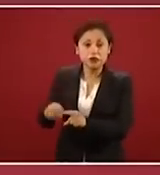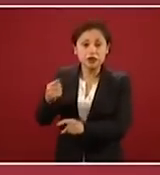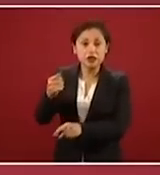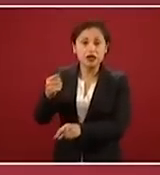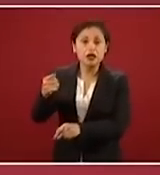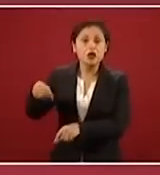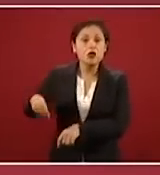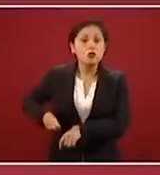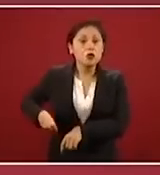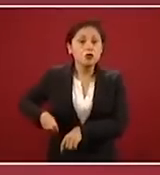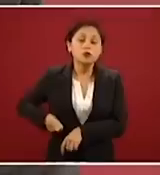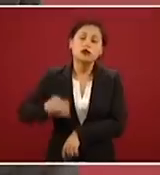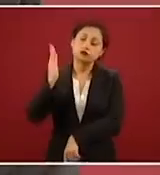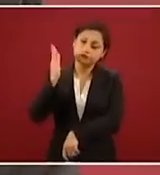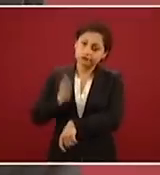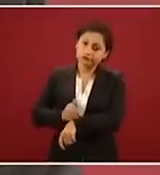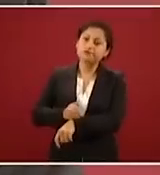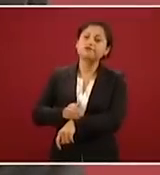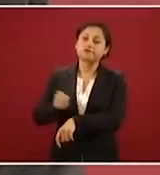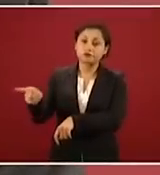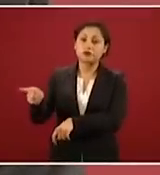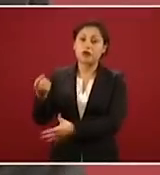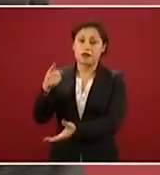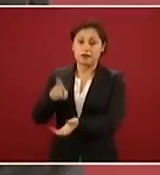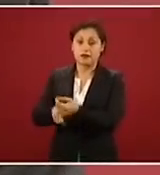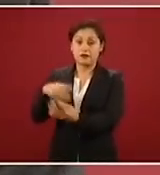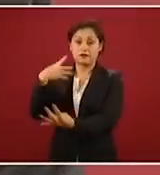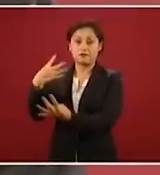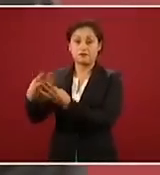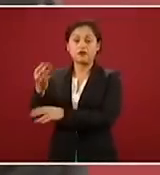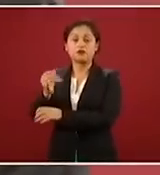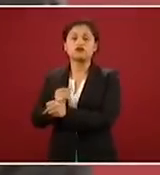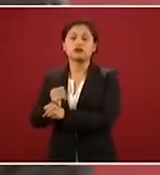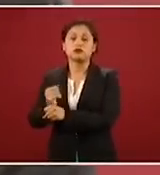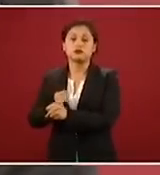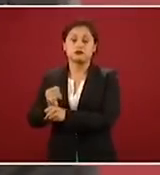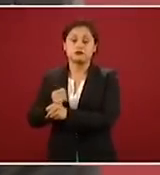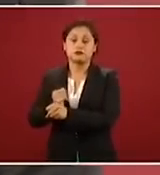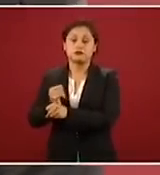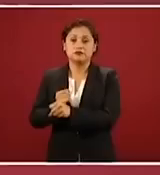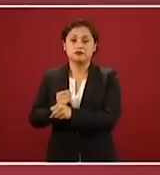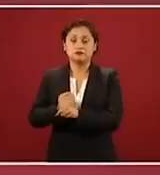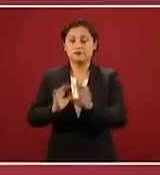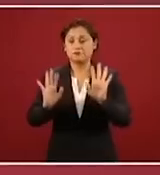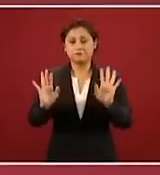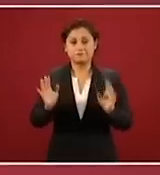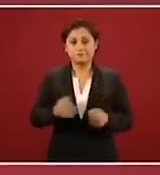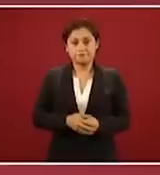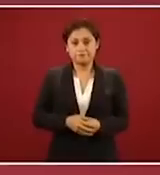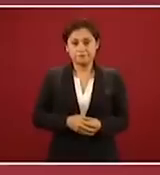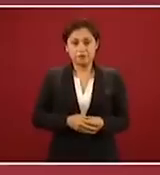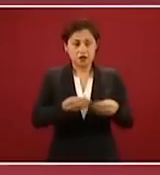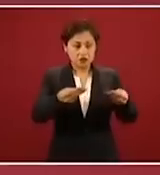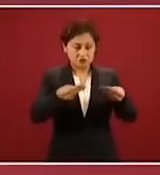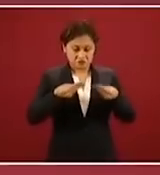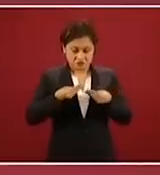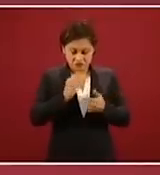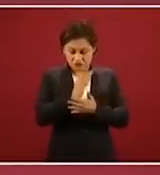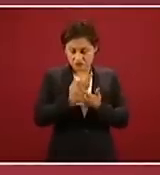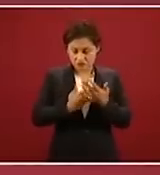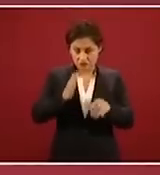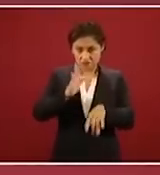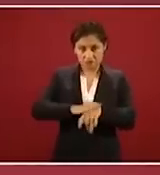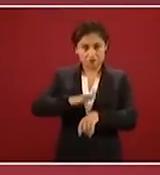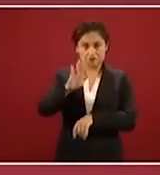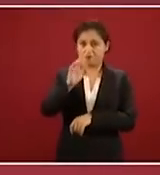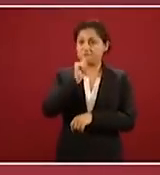los responsables del reclusorio. O sea, no tengo más elementos, porque